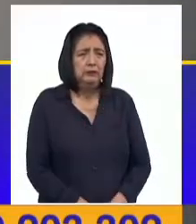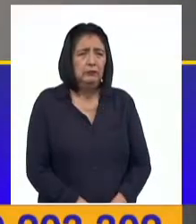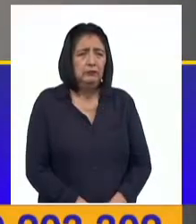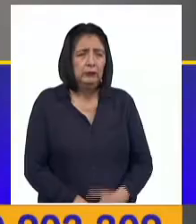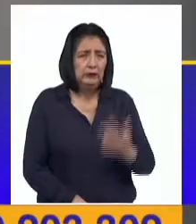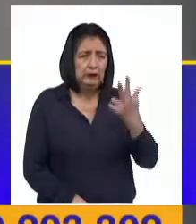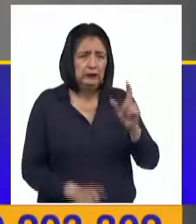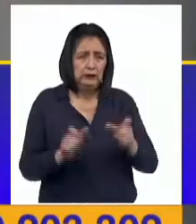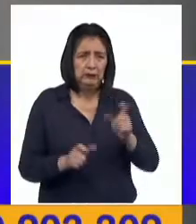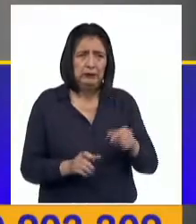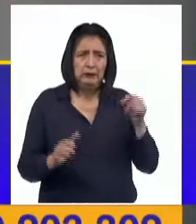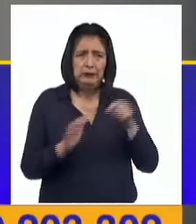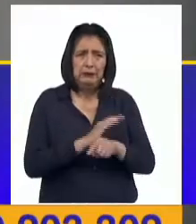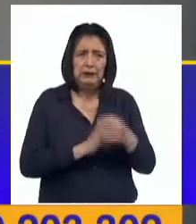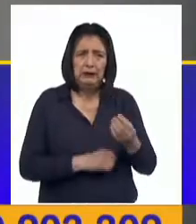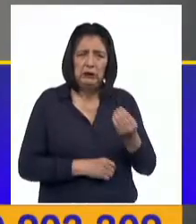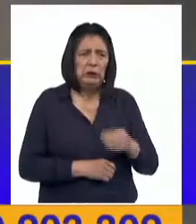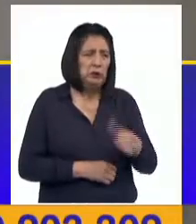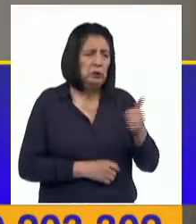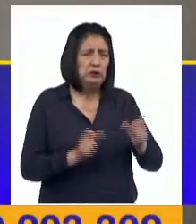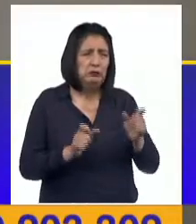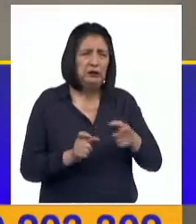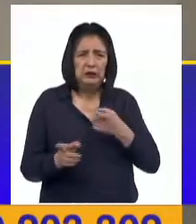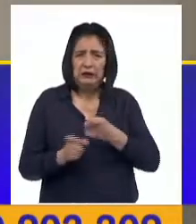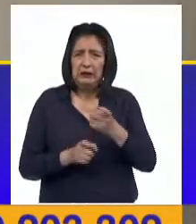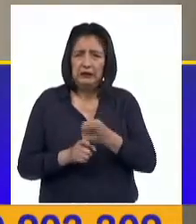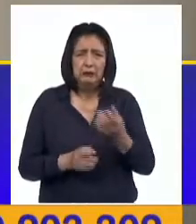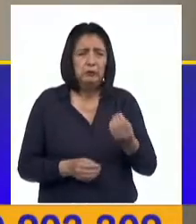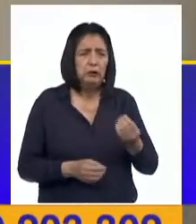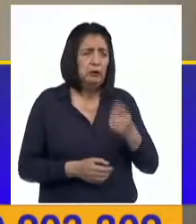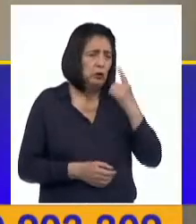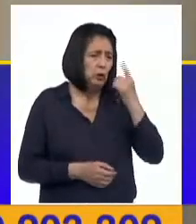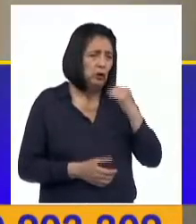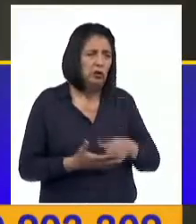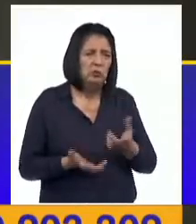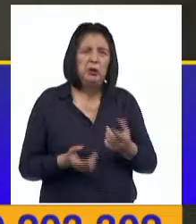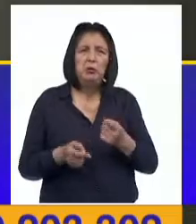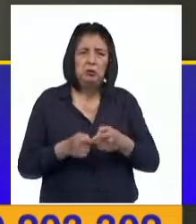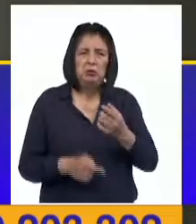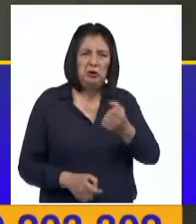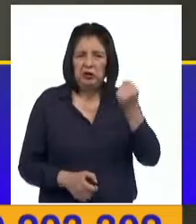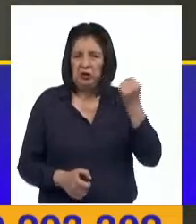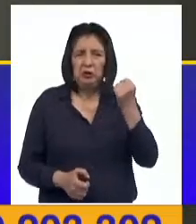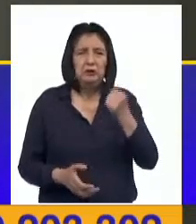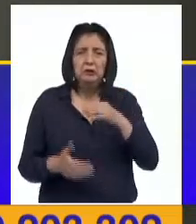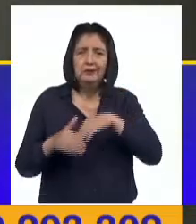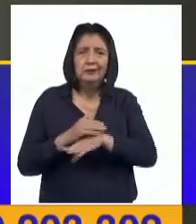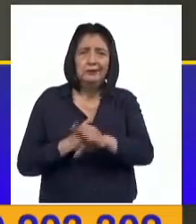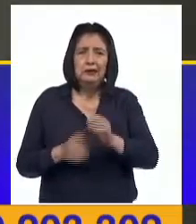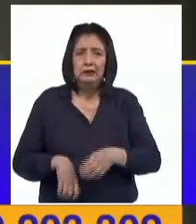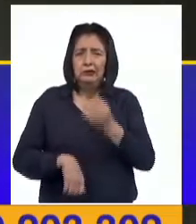tres personas fueron asesinadas y varias otras resultaron heridas luego que un hombre los atacada con un cuchillo en los interiores